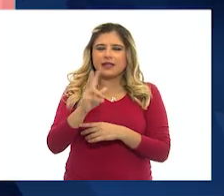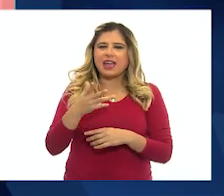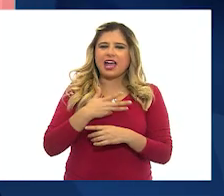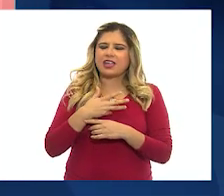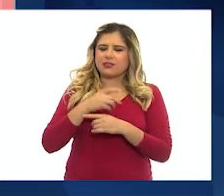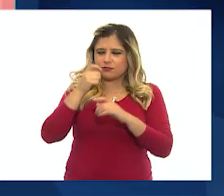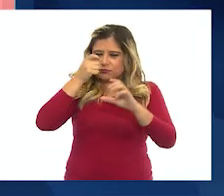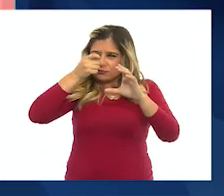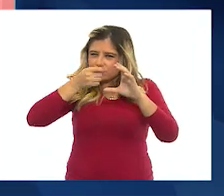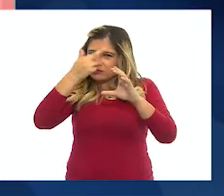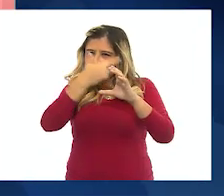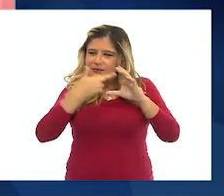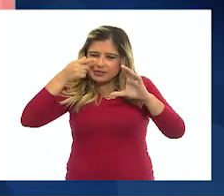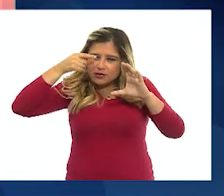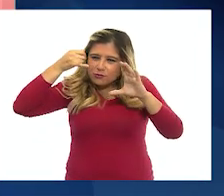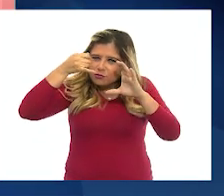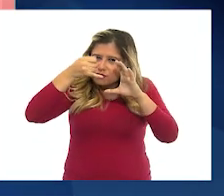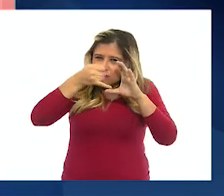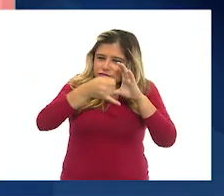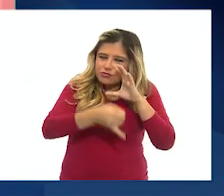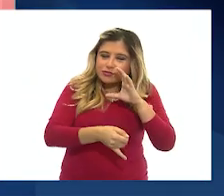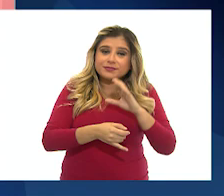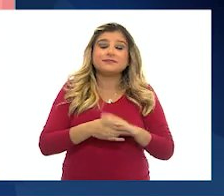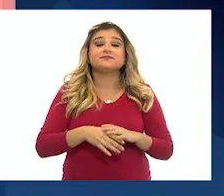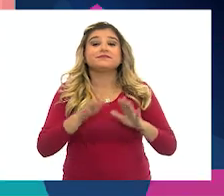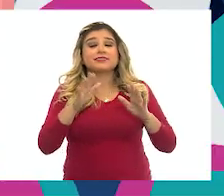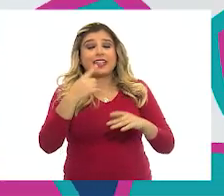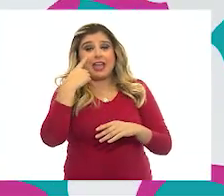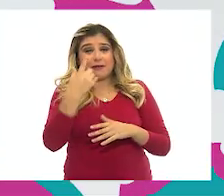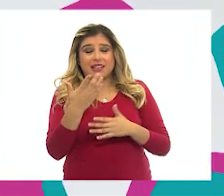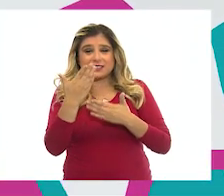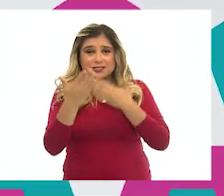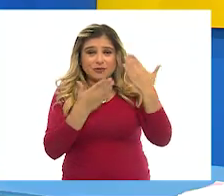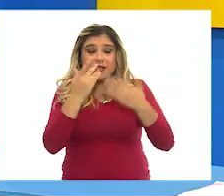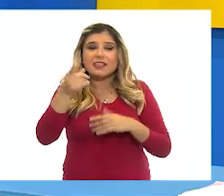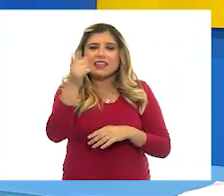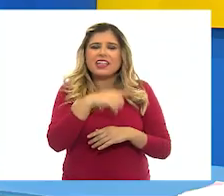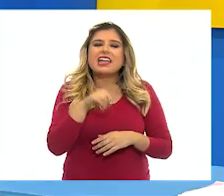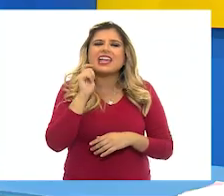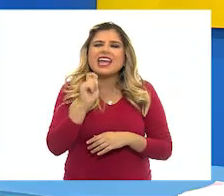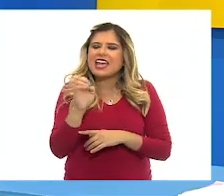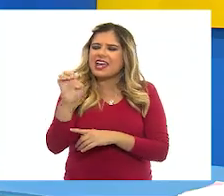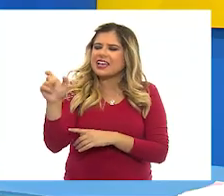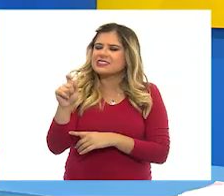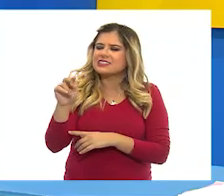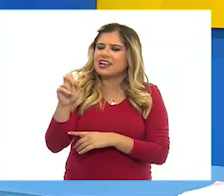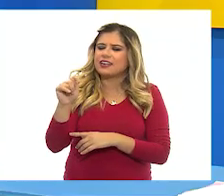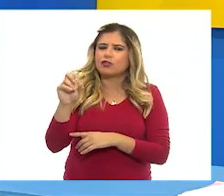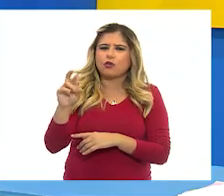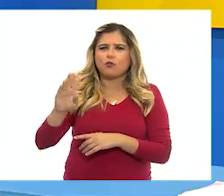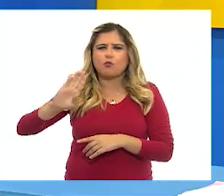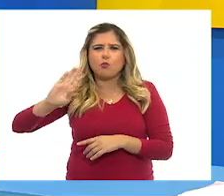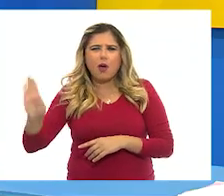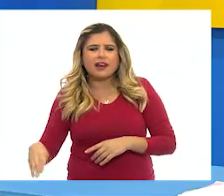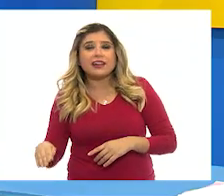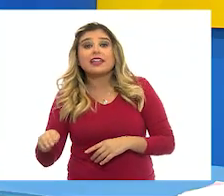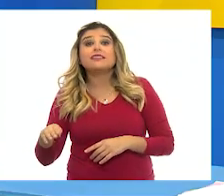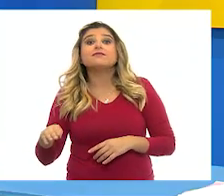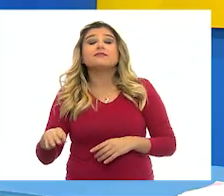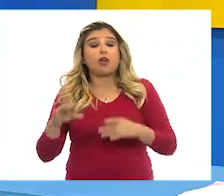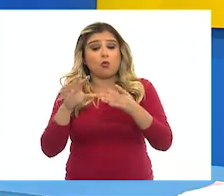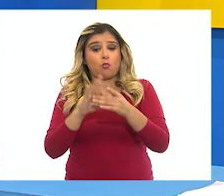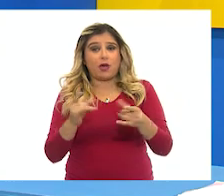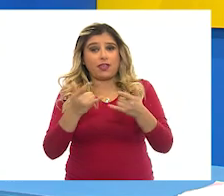auscultación. Como pueden ver, estudiantes en casa y María, al hablar de los estertores de la muerte, el narrador del